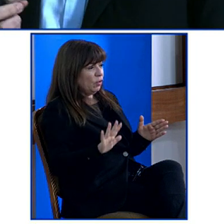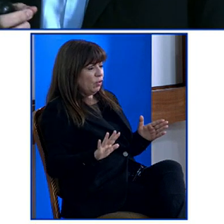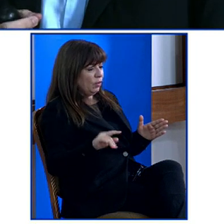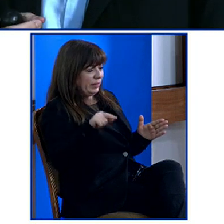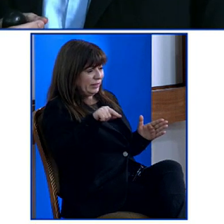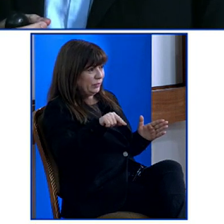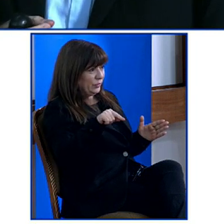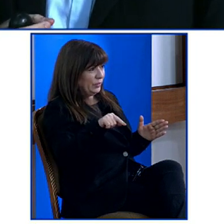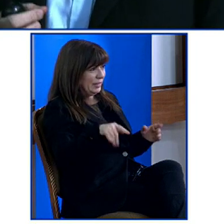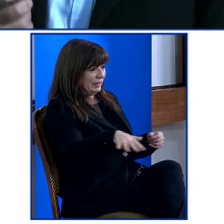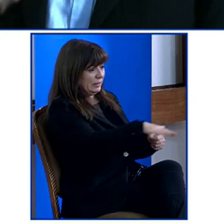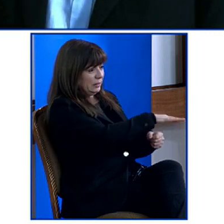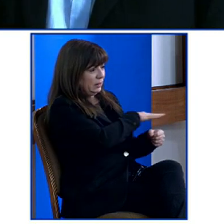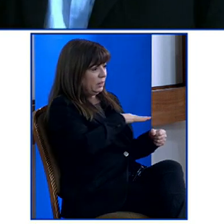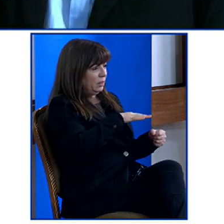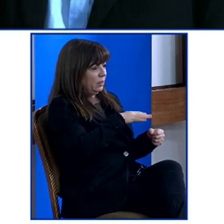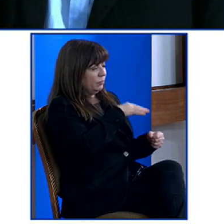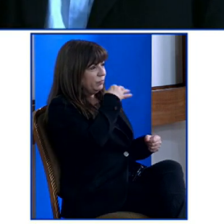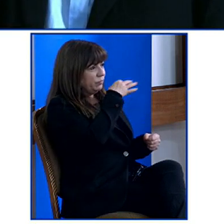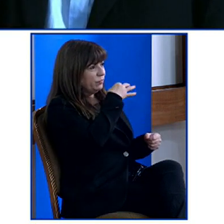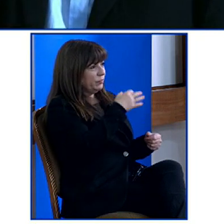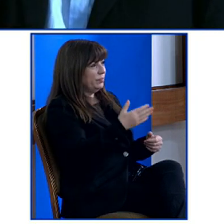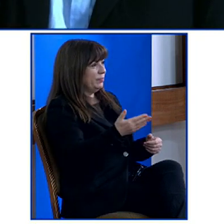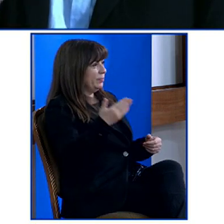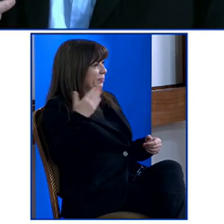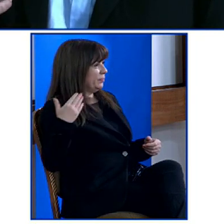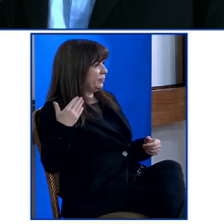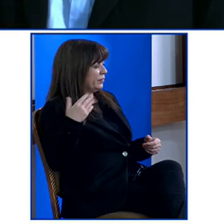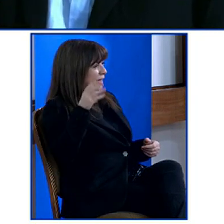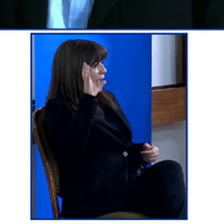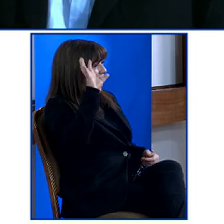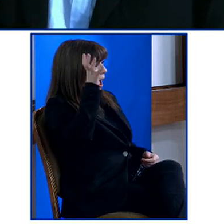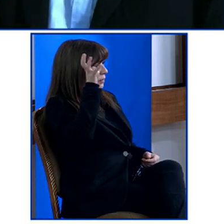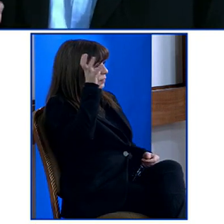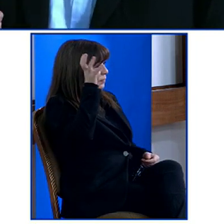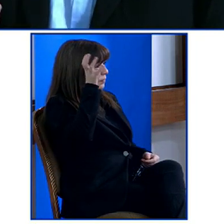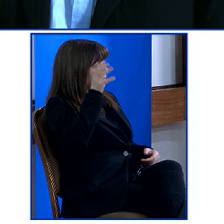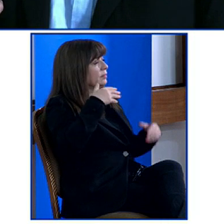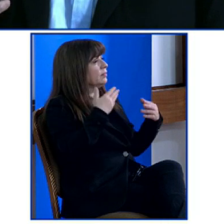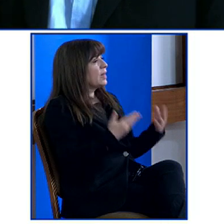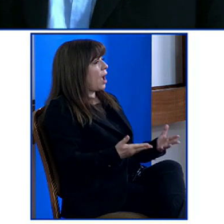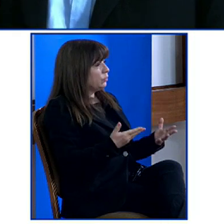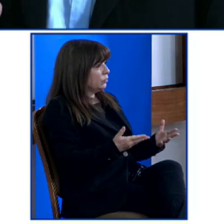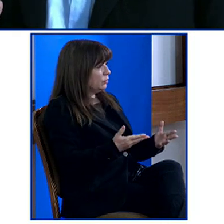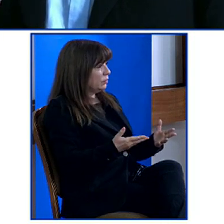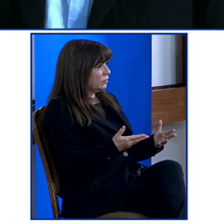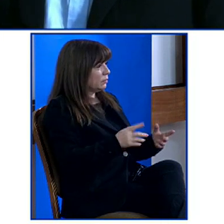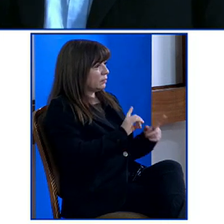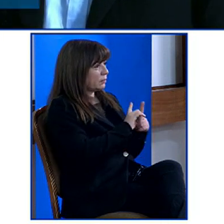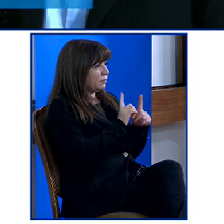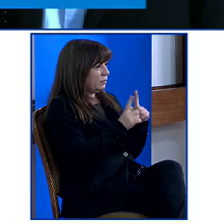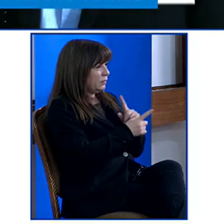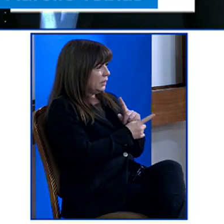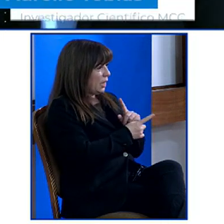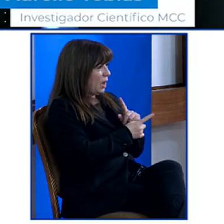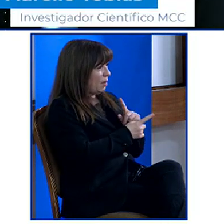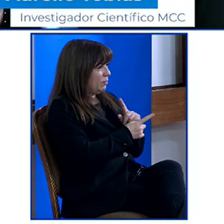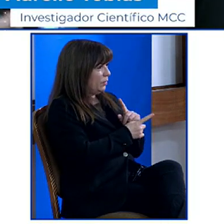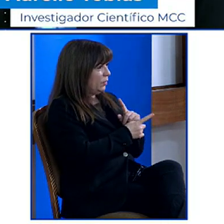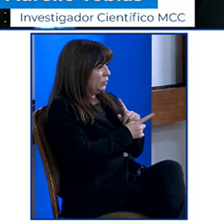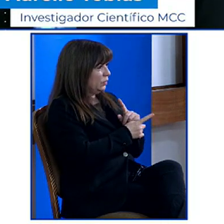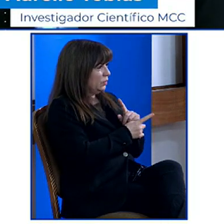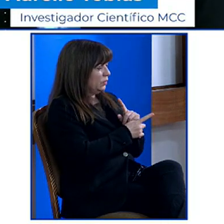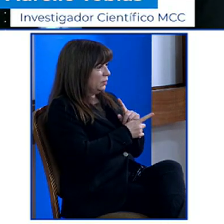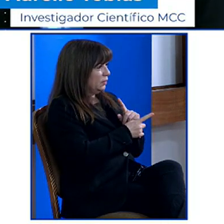ha mencionado anteriormente, las condiciones climáticas actuales y los cambios proyectados, especialmente